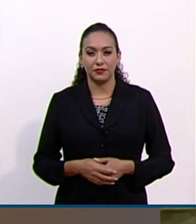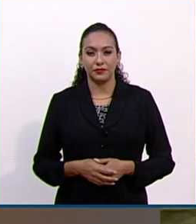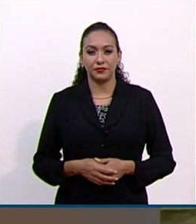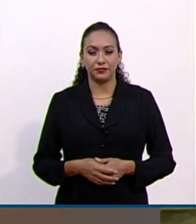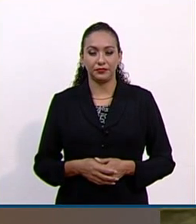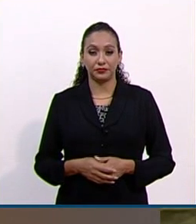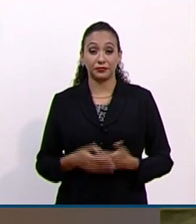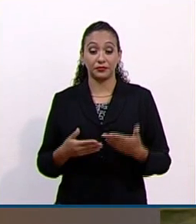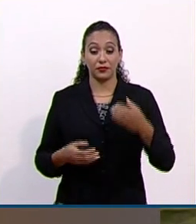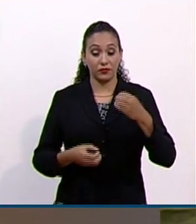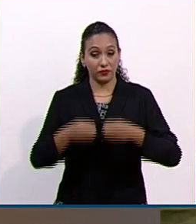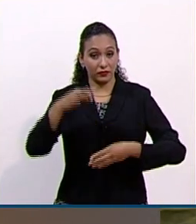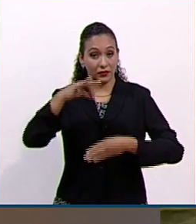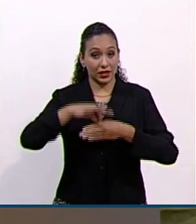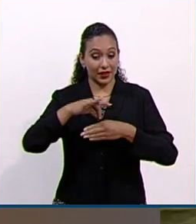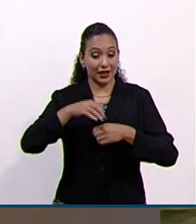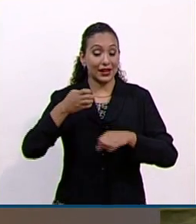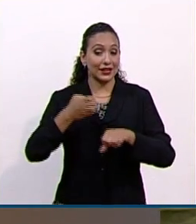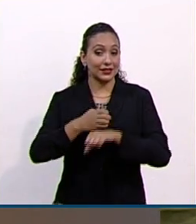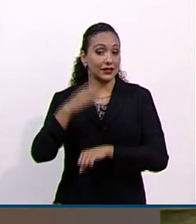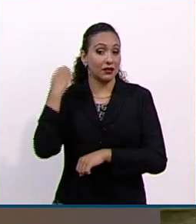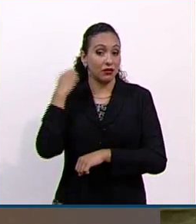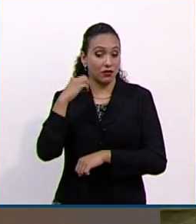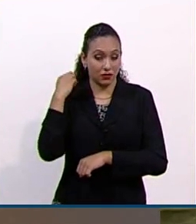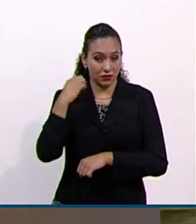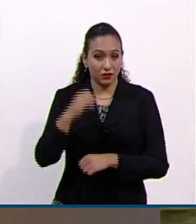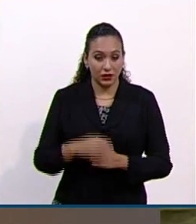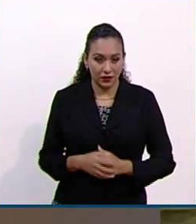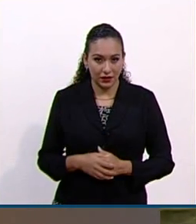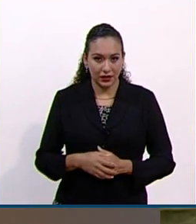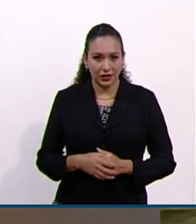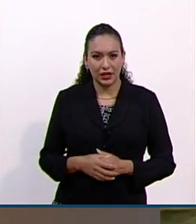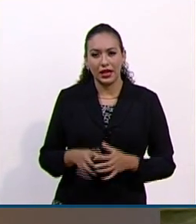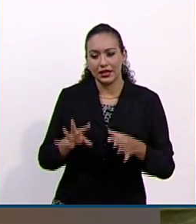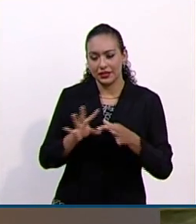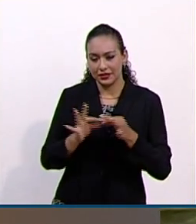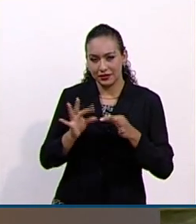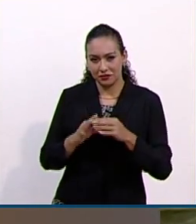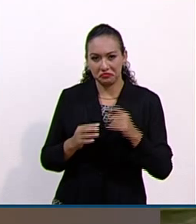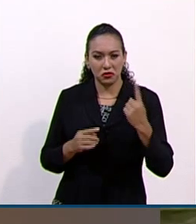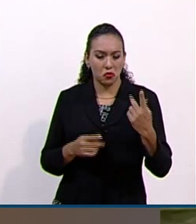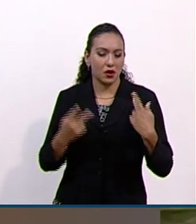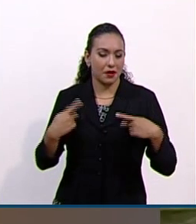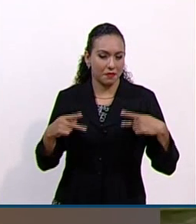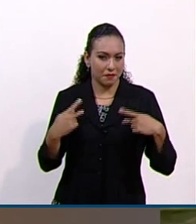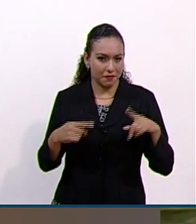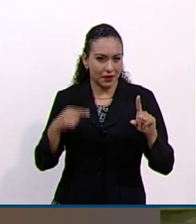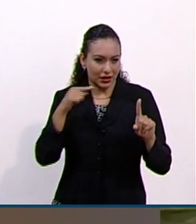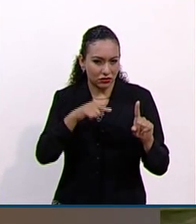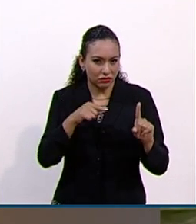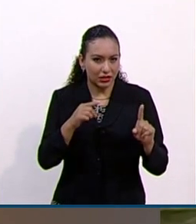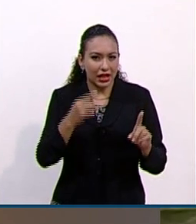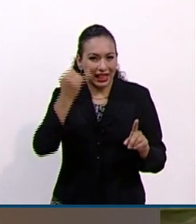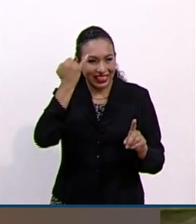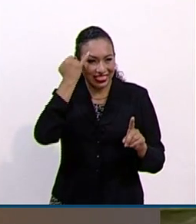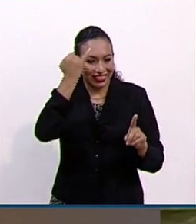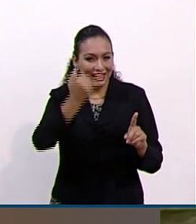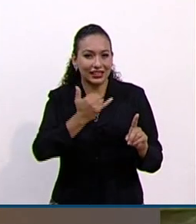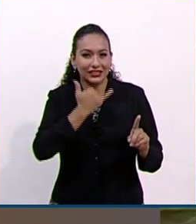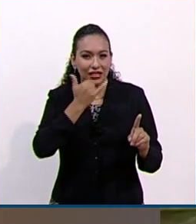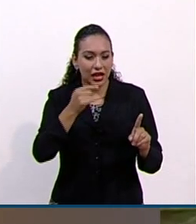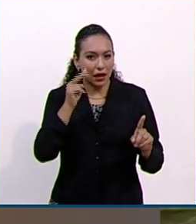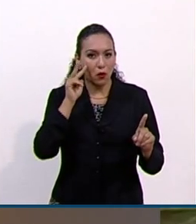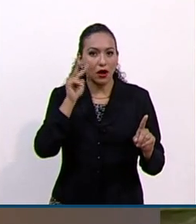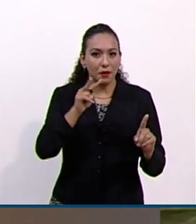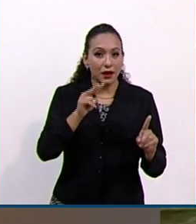Interpretación del Tribunal Electoral del Estado de Oaxaca en el sentido de que para que una persona se ubique en la hipótesis de inelegibilidad prevista en